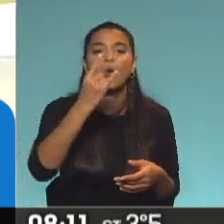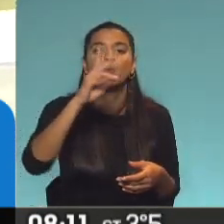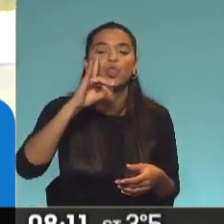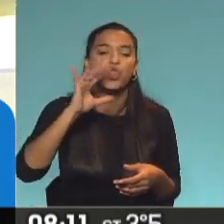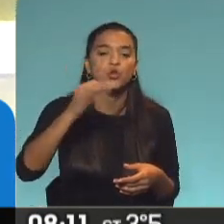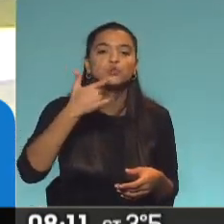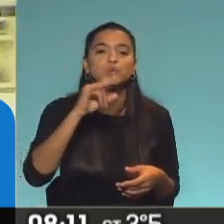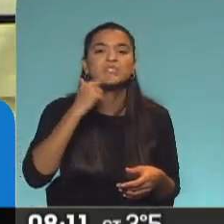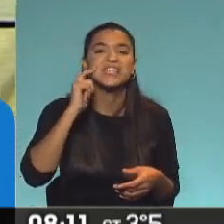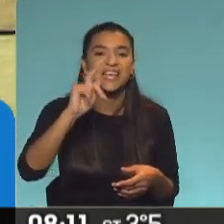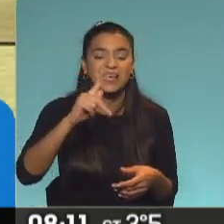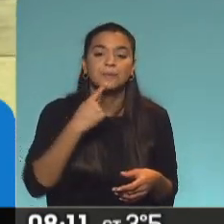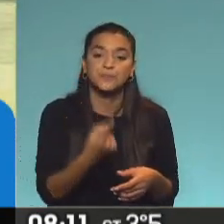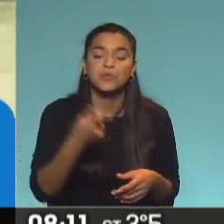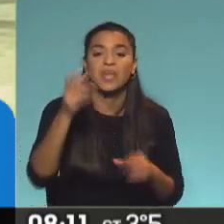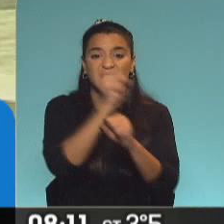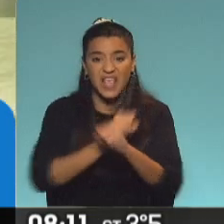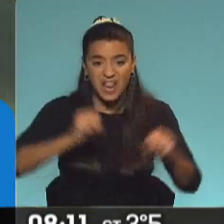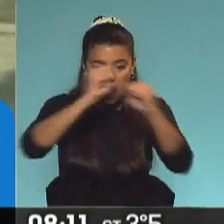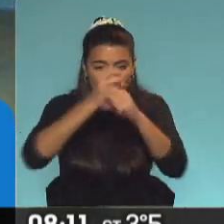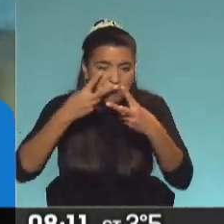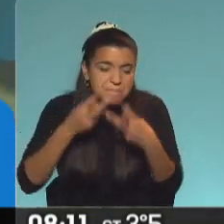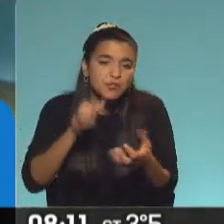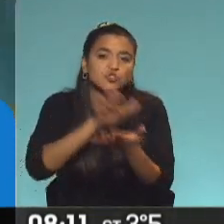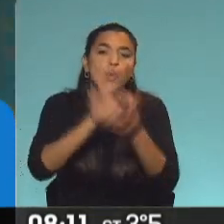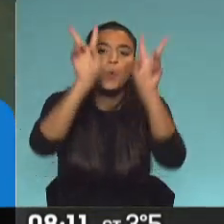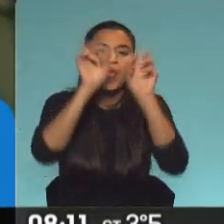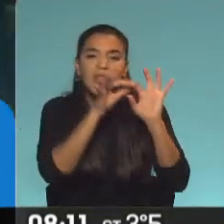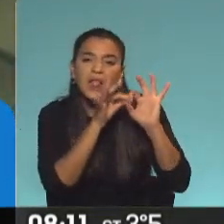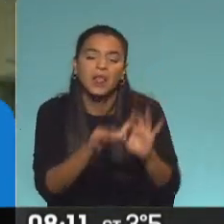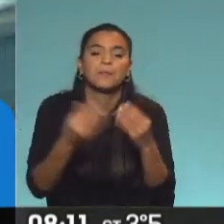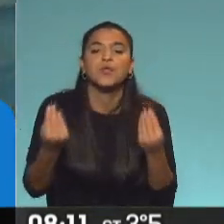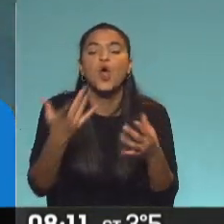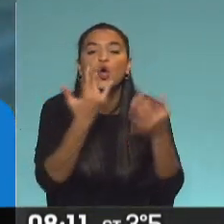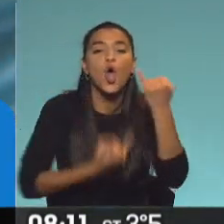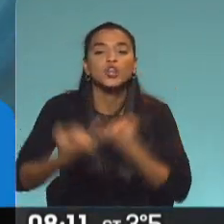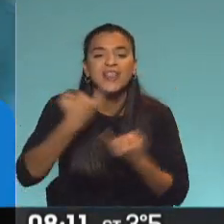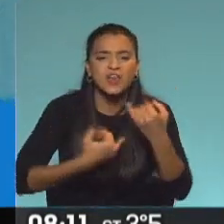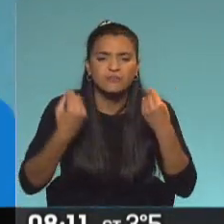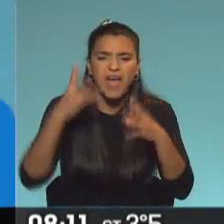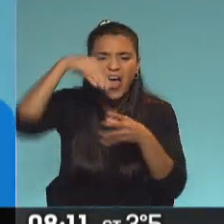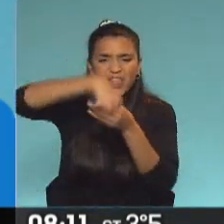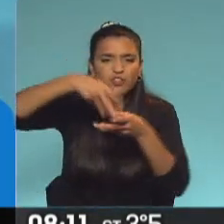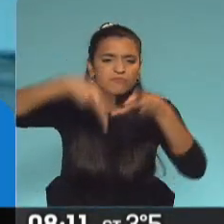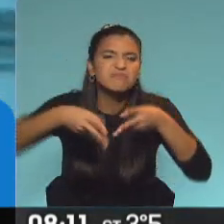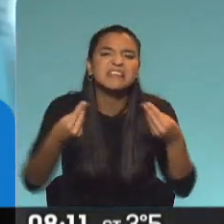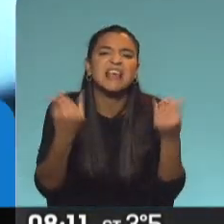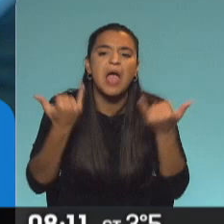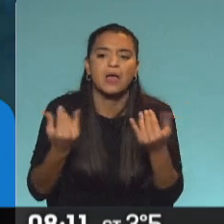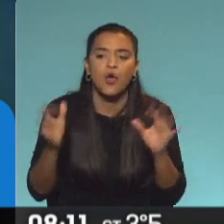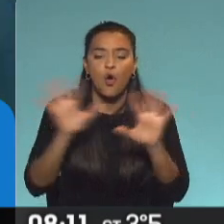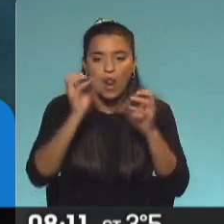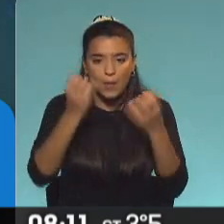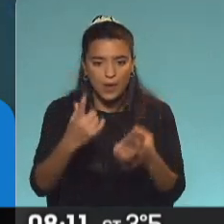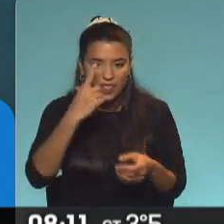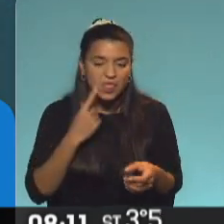es uno de los ingenieros que ha investigado sobre este tema, y contanos, ¿cuál es la particularidad que hay adentro de este equipo? Bien, ¿qué tal? Buenos